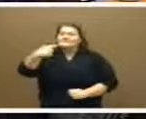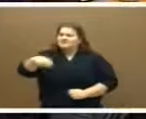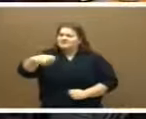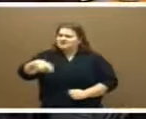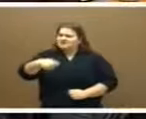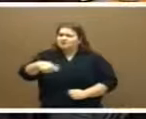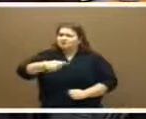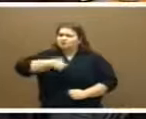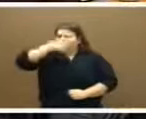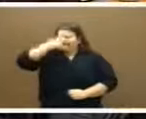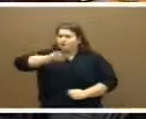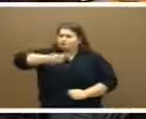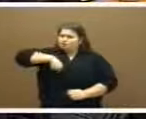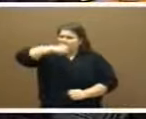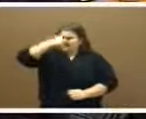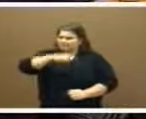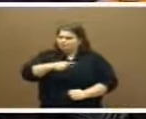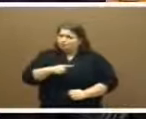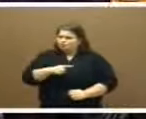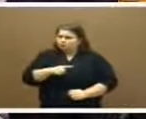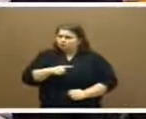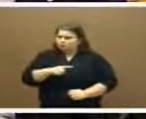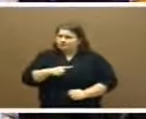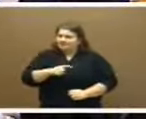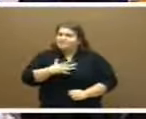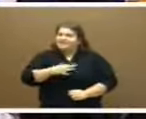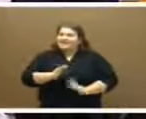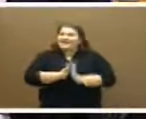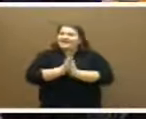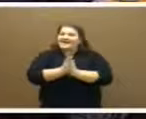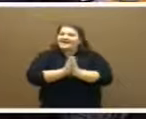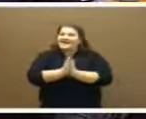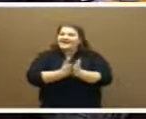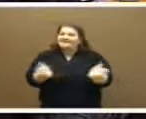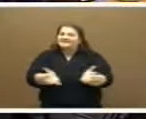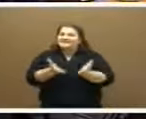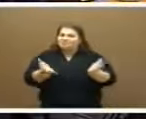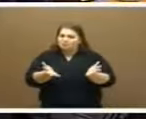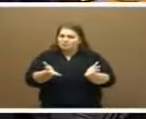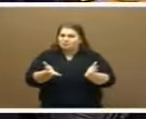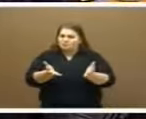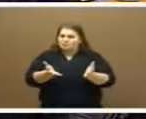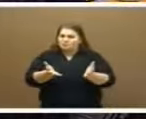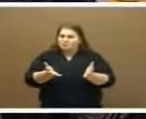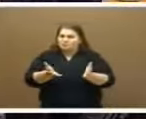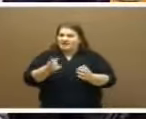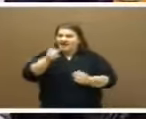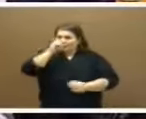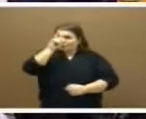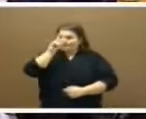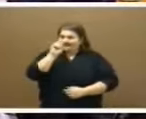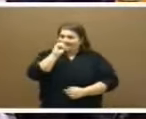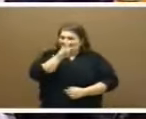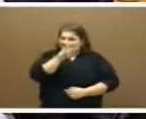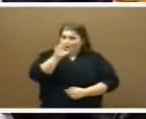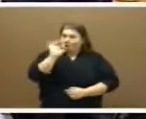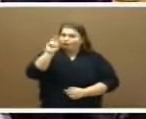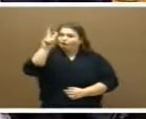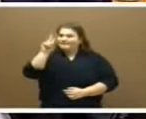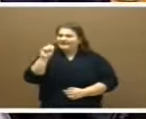todos creo que sabemos que incluso con ese estímulo que se le pudiera prestar, ni en 2013 ni